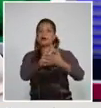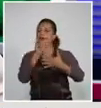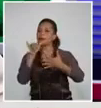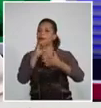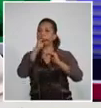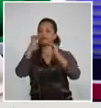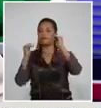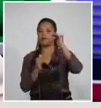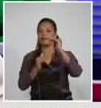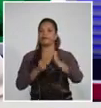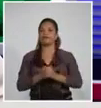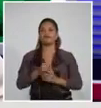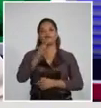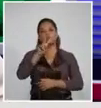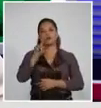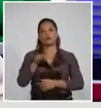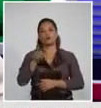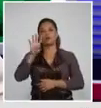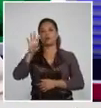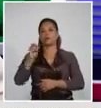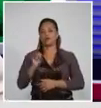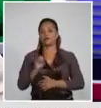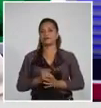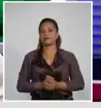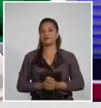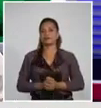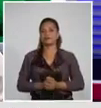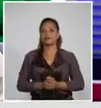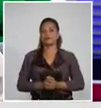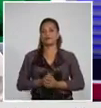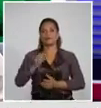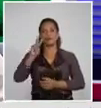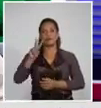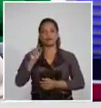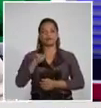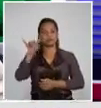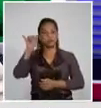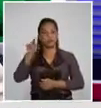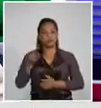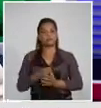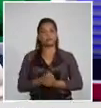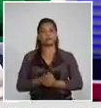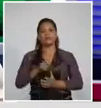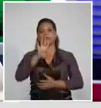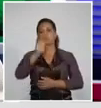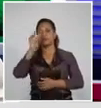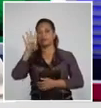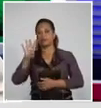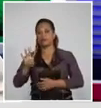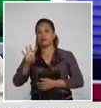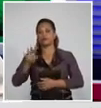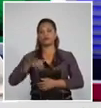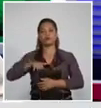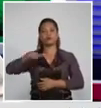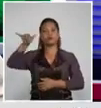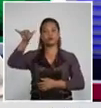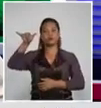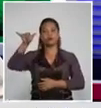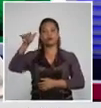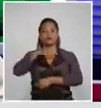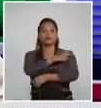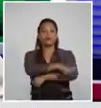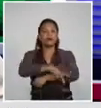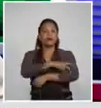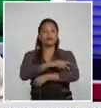en 2,40. 2 evacuados, 54 retornados a sus países, y en terapia